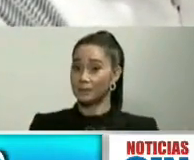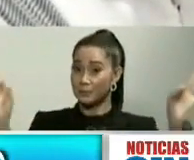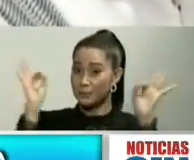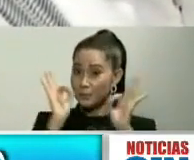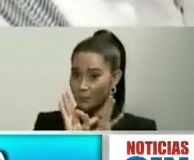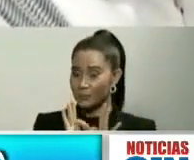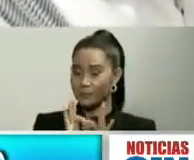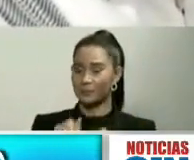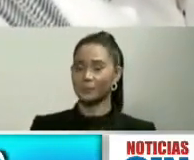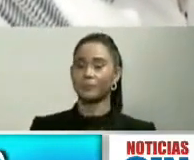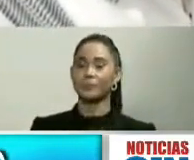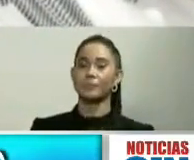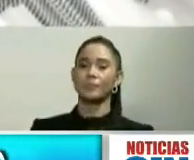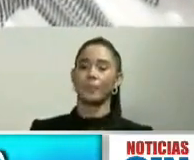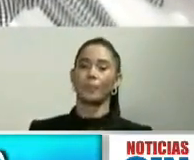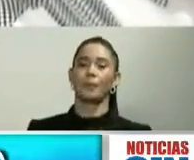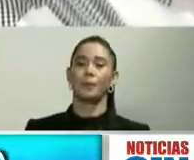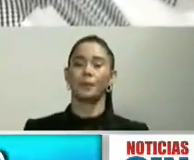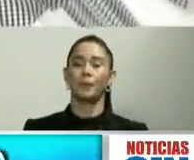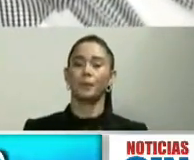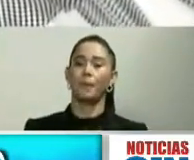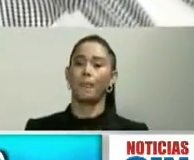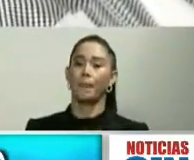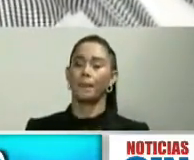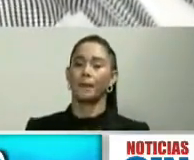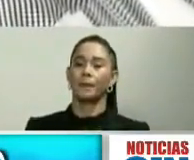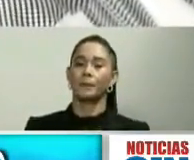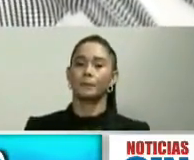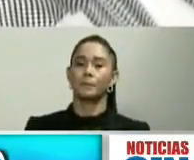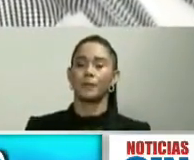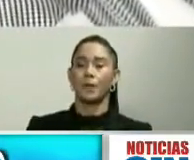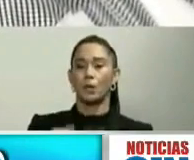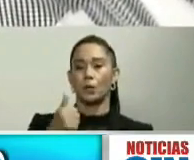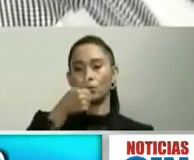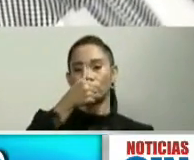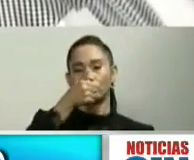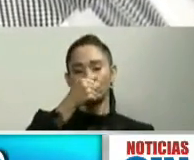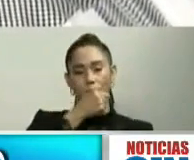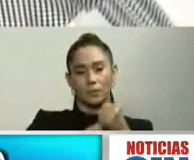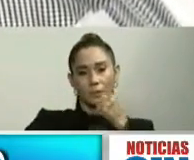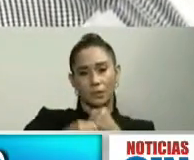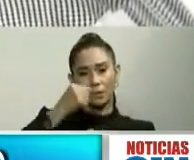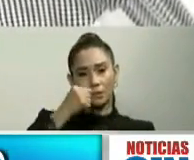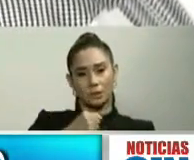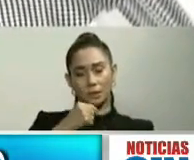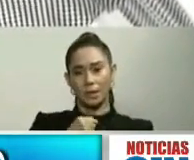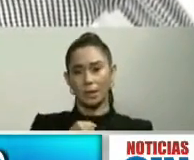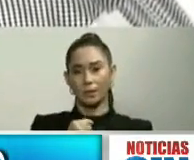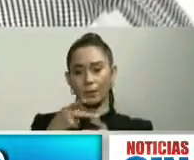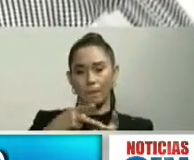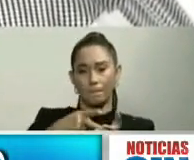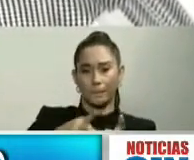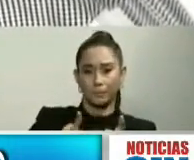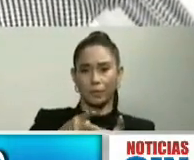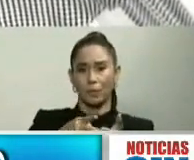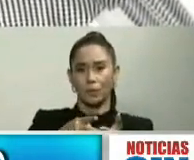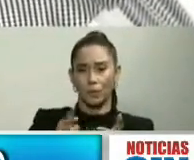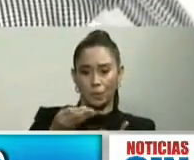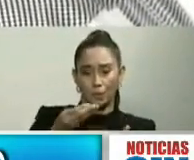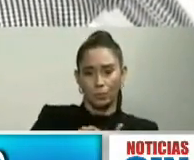pudiéramos decir, la inflación. La inflación en los últimos 10 años nos ha afectado grandemente.